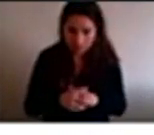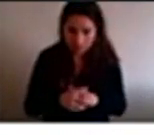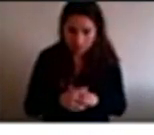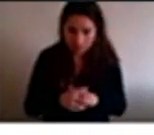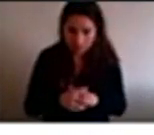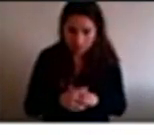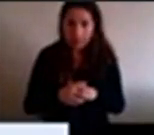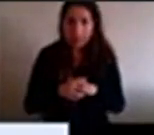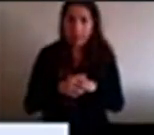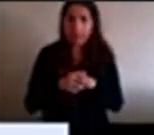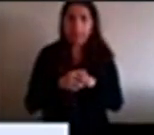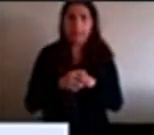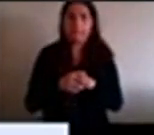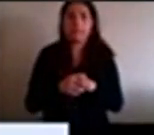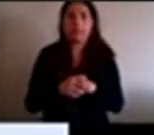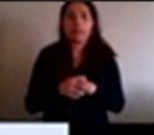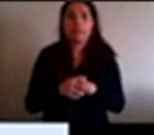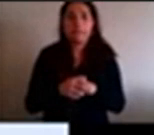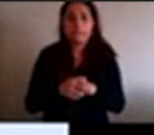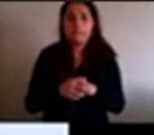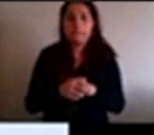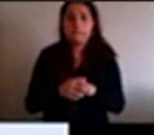4% del